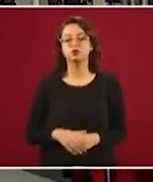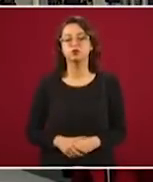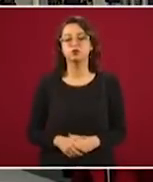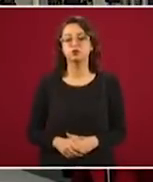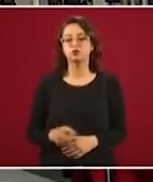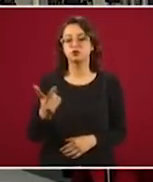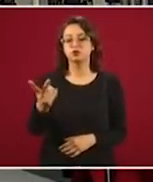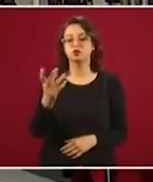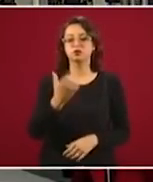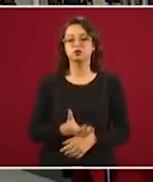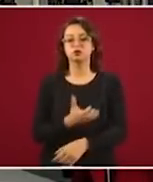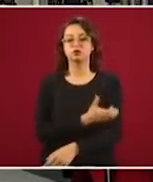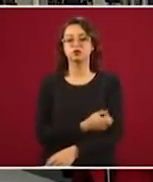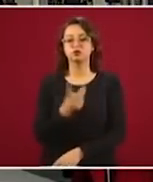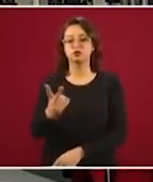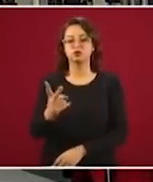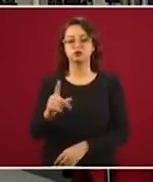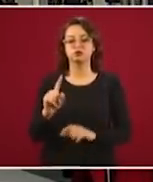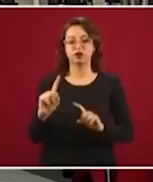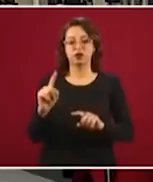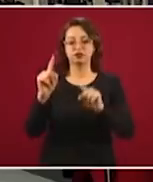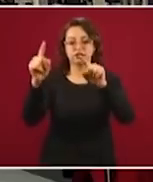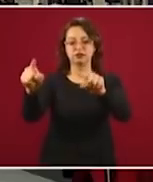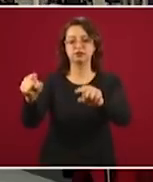dos compañeras de atrás.